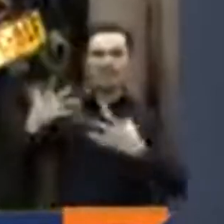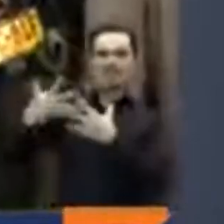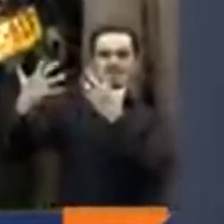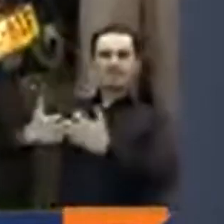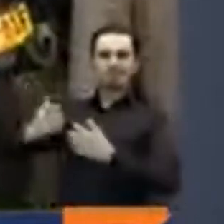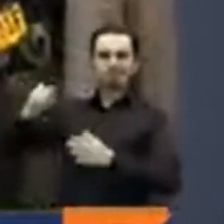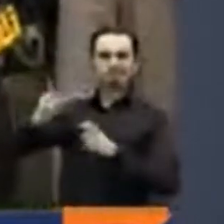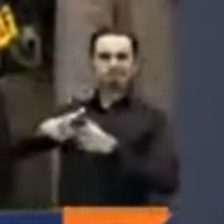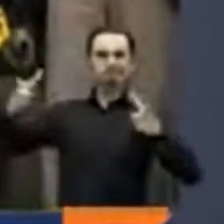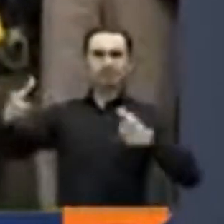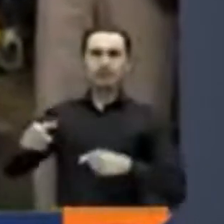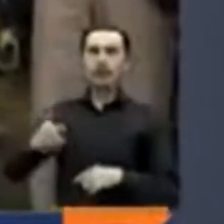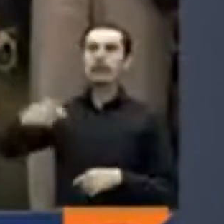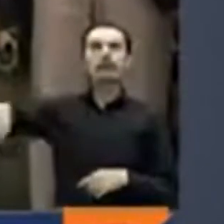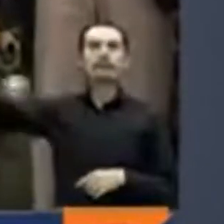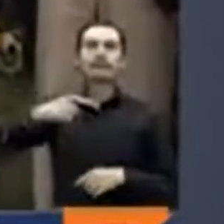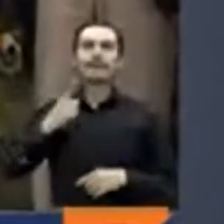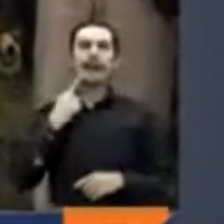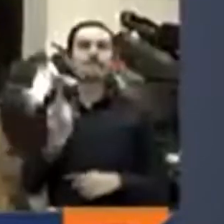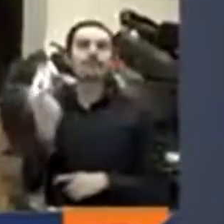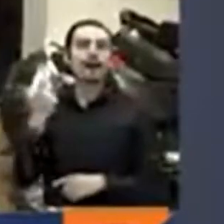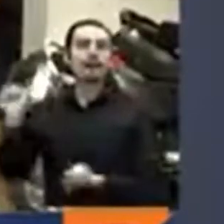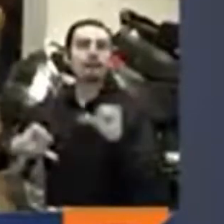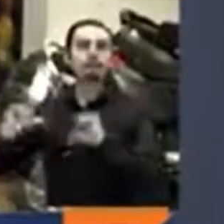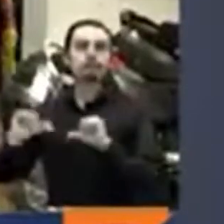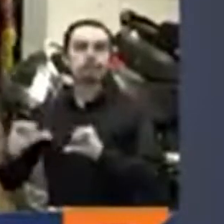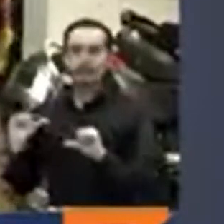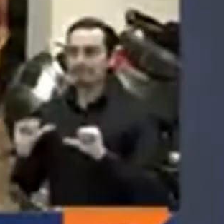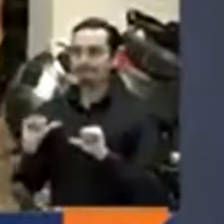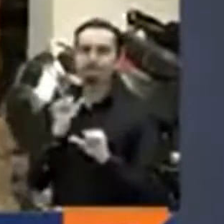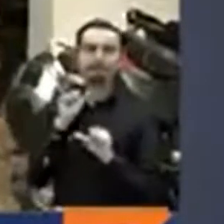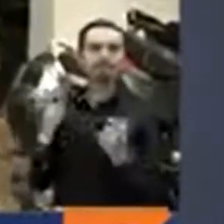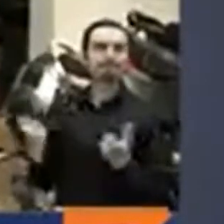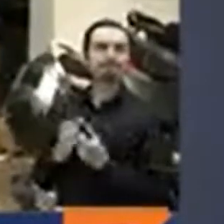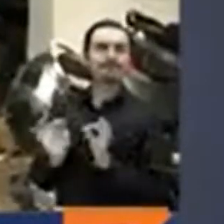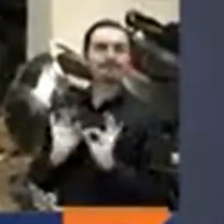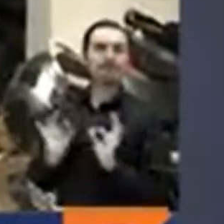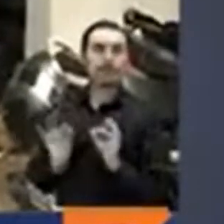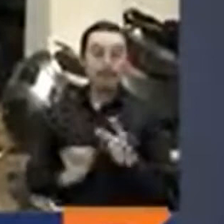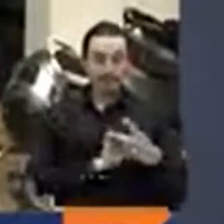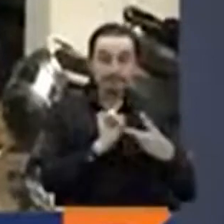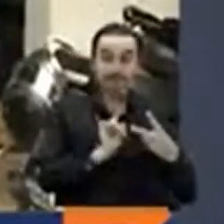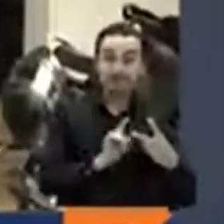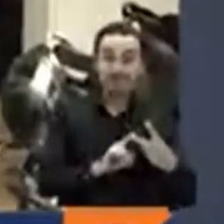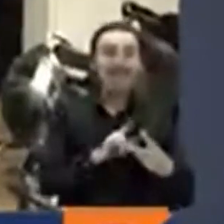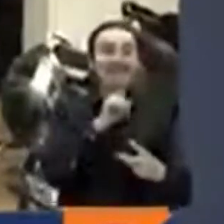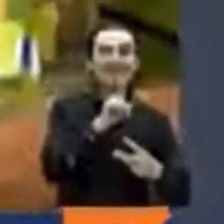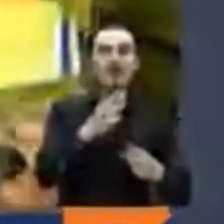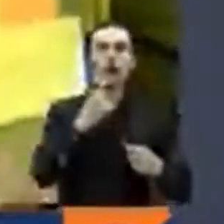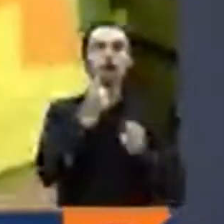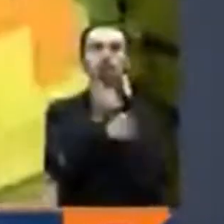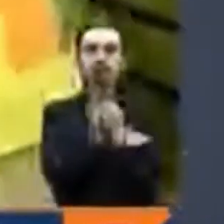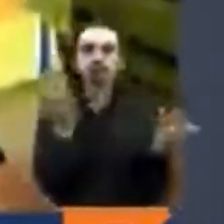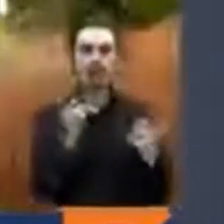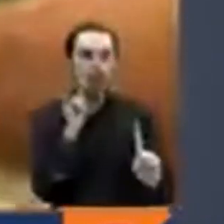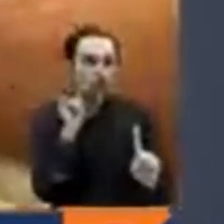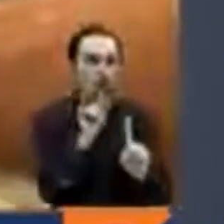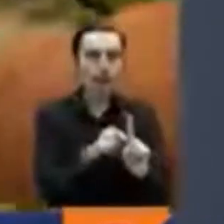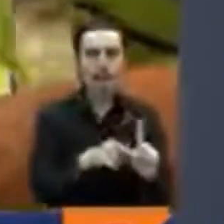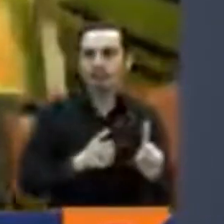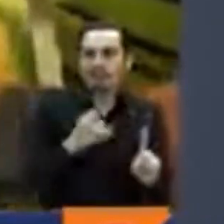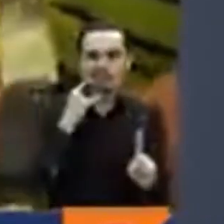fábricas no tienen los insumos suficientes para poder producirlos. Y la segunda es que los distribuidores, por ejemplo, tienen otros intereses